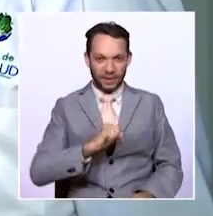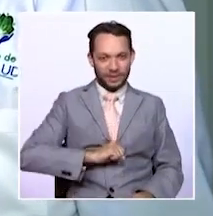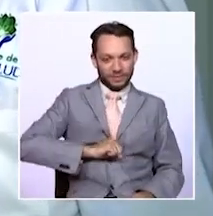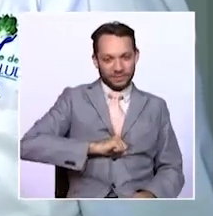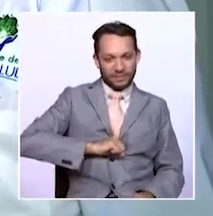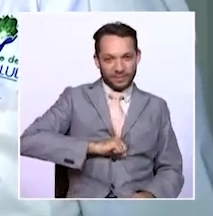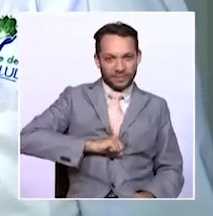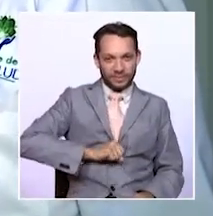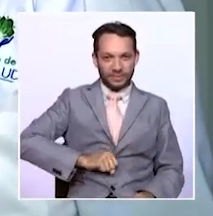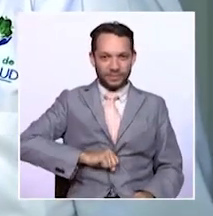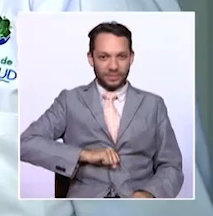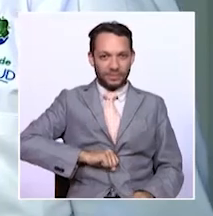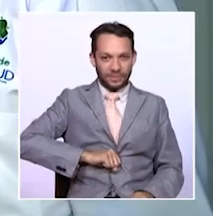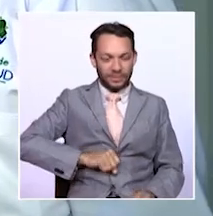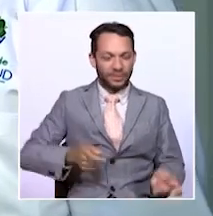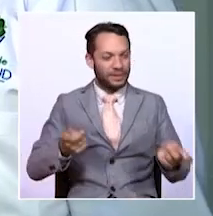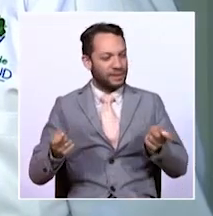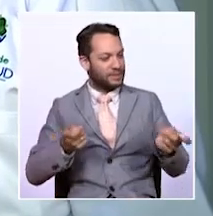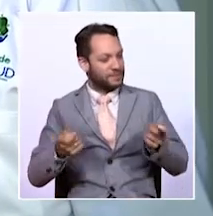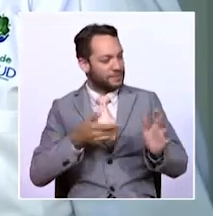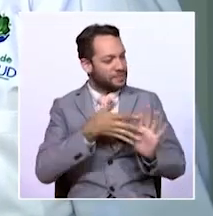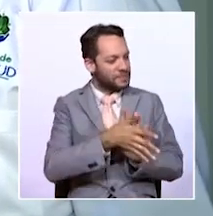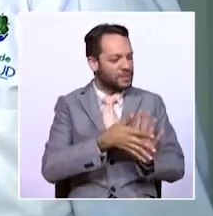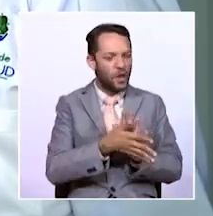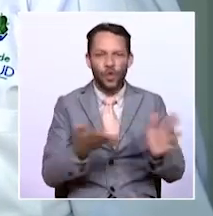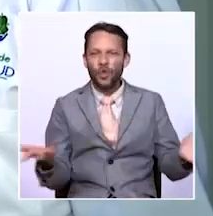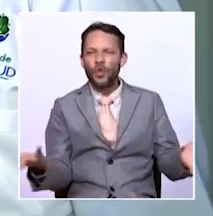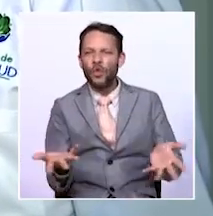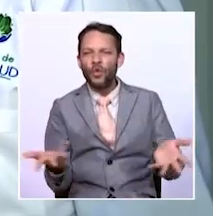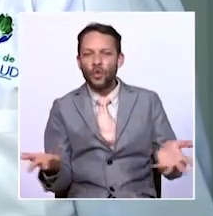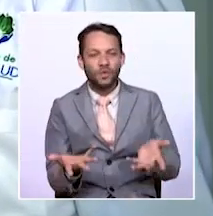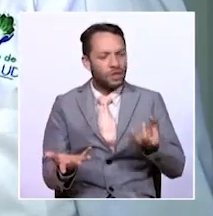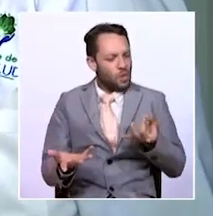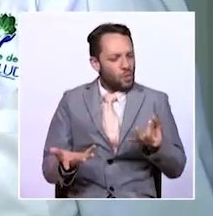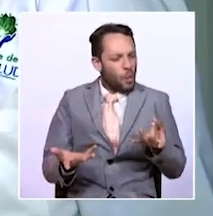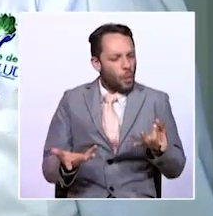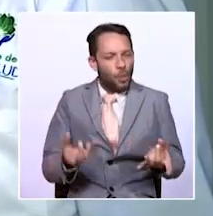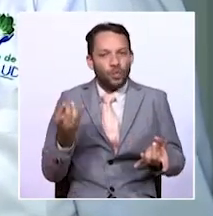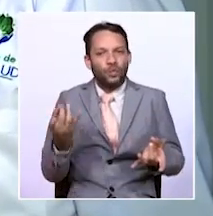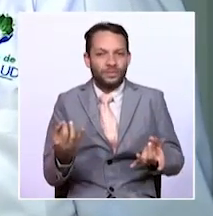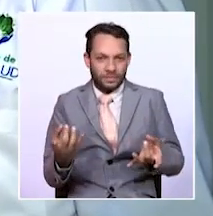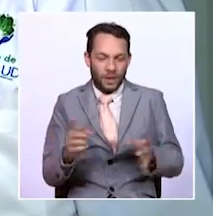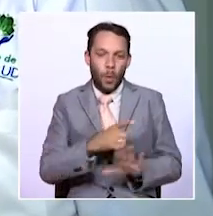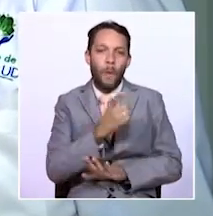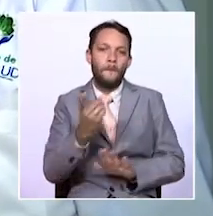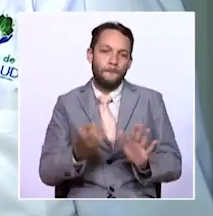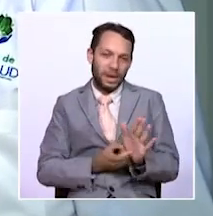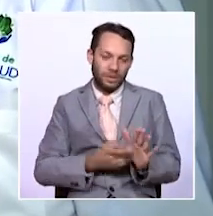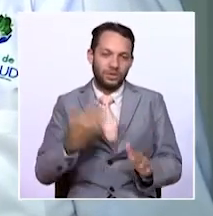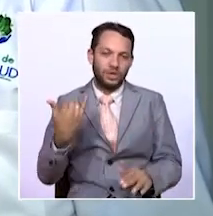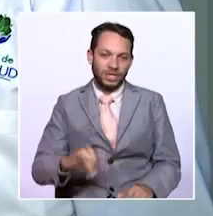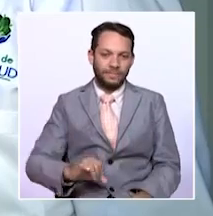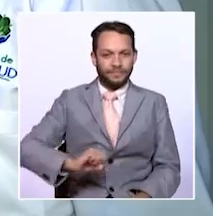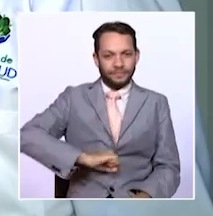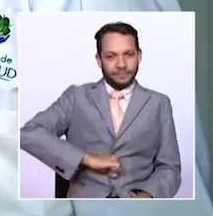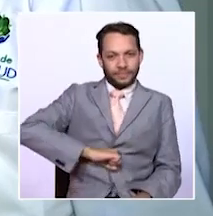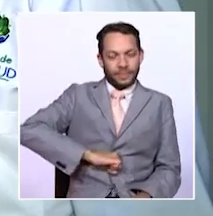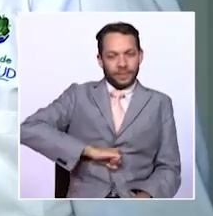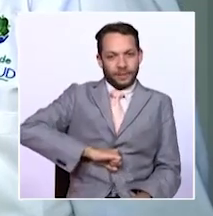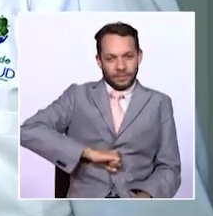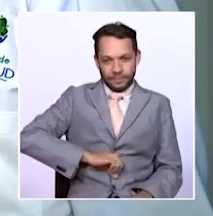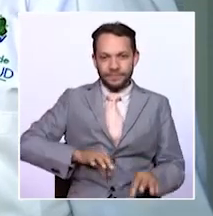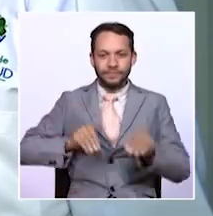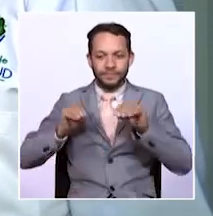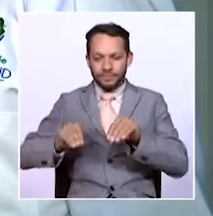osteoarticular, descartamos que el origen del dolor está ahí, pues entonces lo remitimos a un paquete ecográfico y ahí nos encontramos en